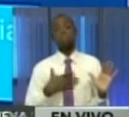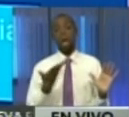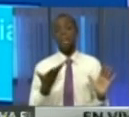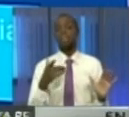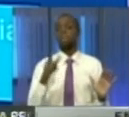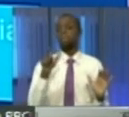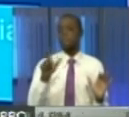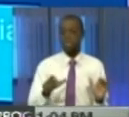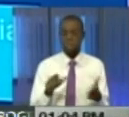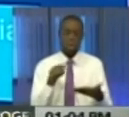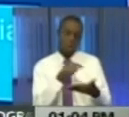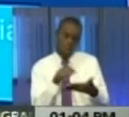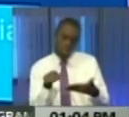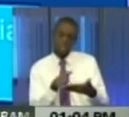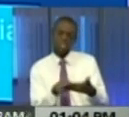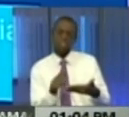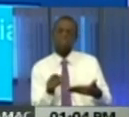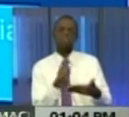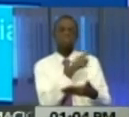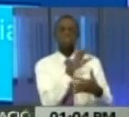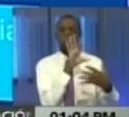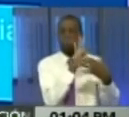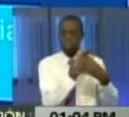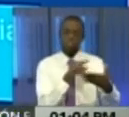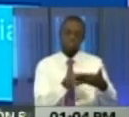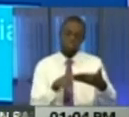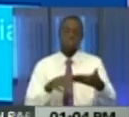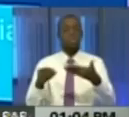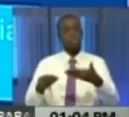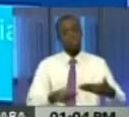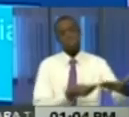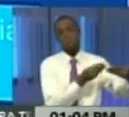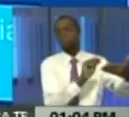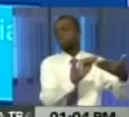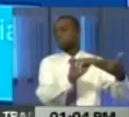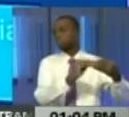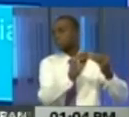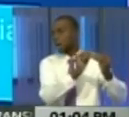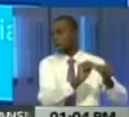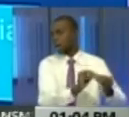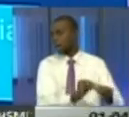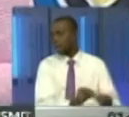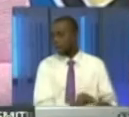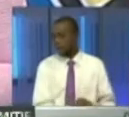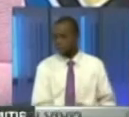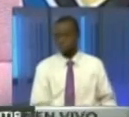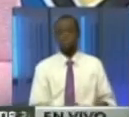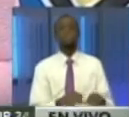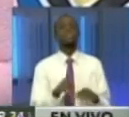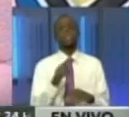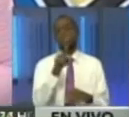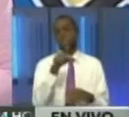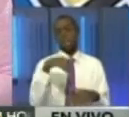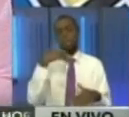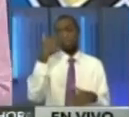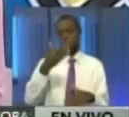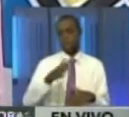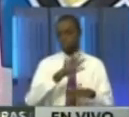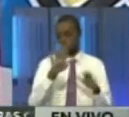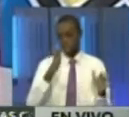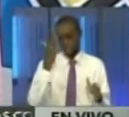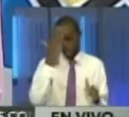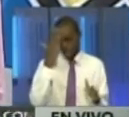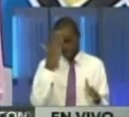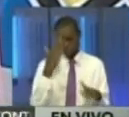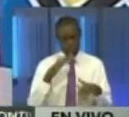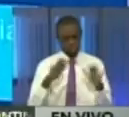una ciudadana o un ciudadano, y en ese momento se mandaron a reparo, y lo demás ya ustedes lo conocen, es historia. El